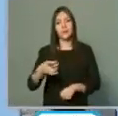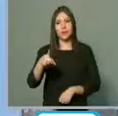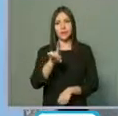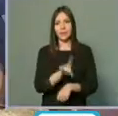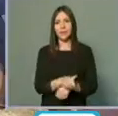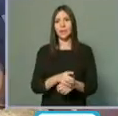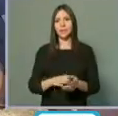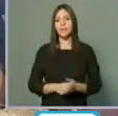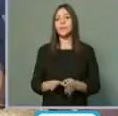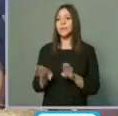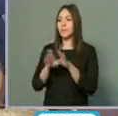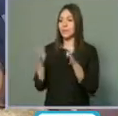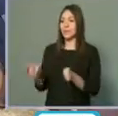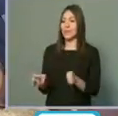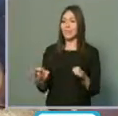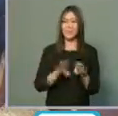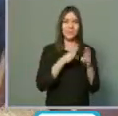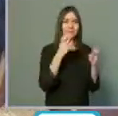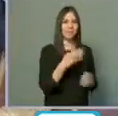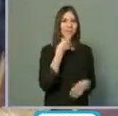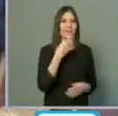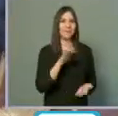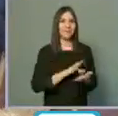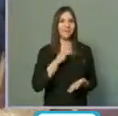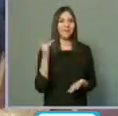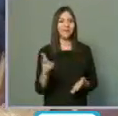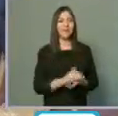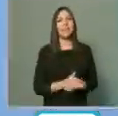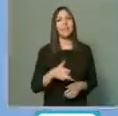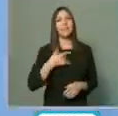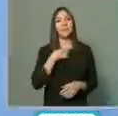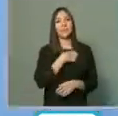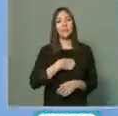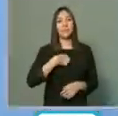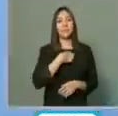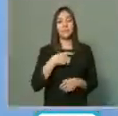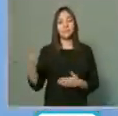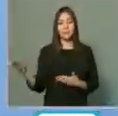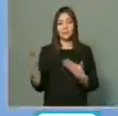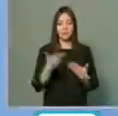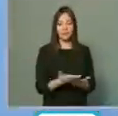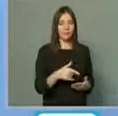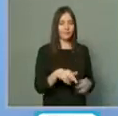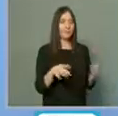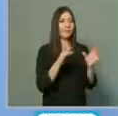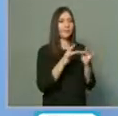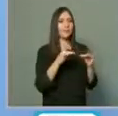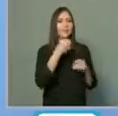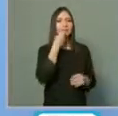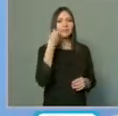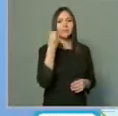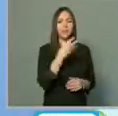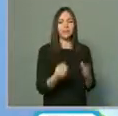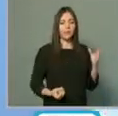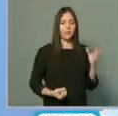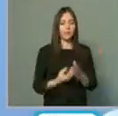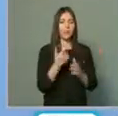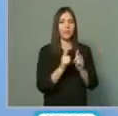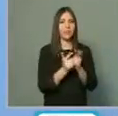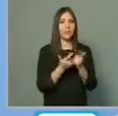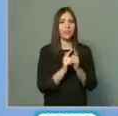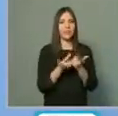estás? Muy bien, gracias. Muy bien, muy bien. Pues bien contentos de que nos vengas a enseñar esta nueva edición que